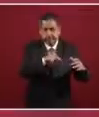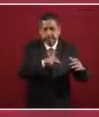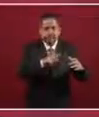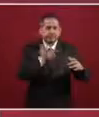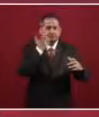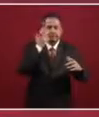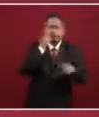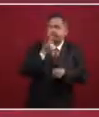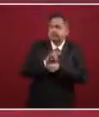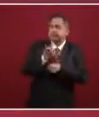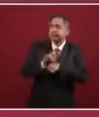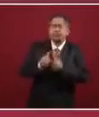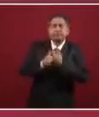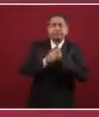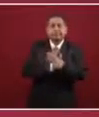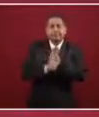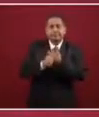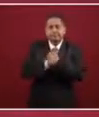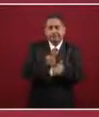fachadas.